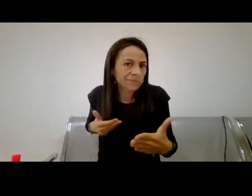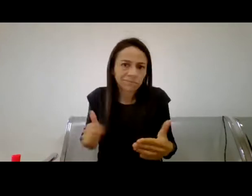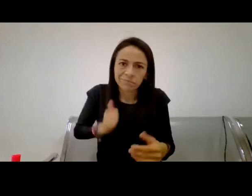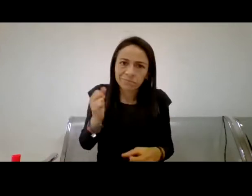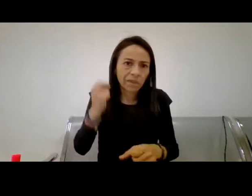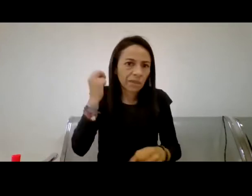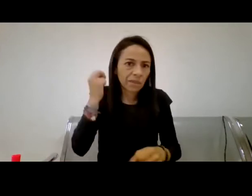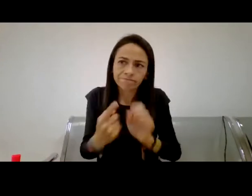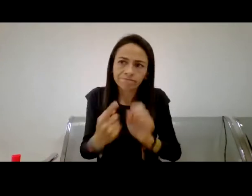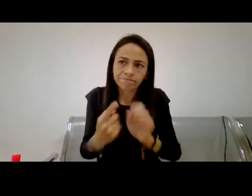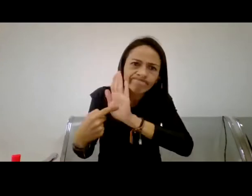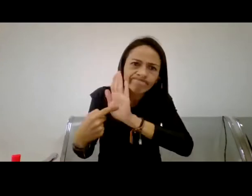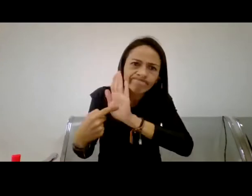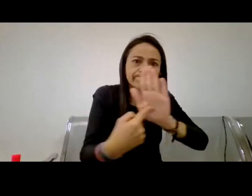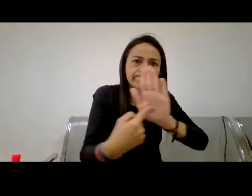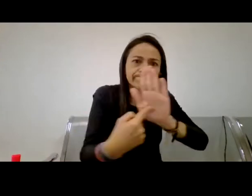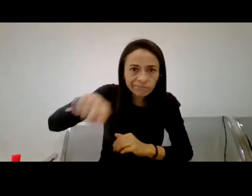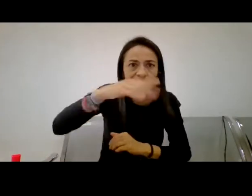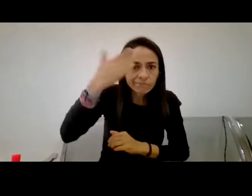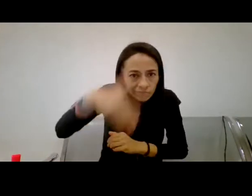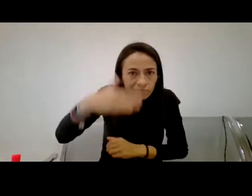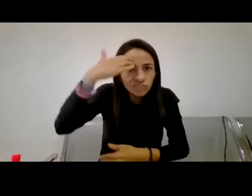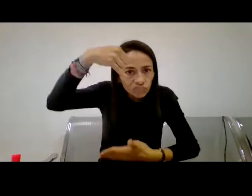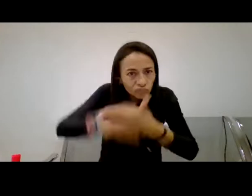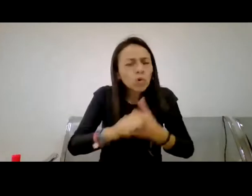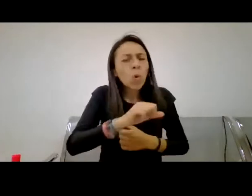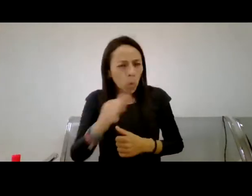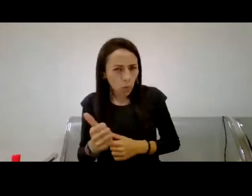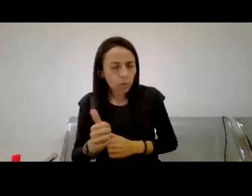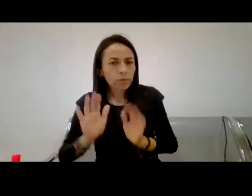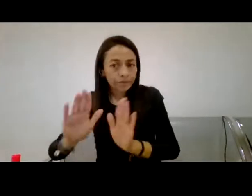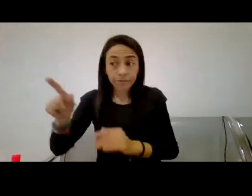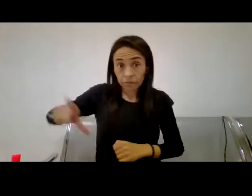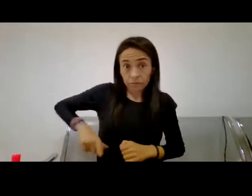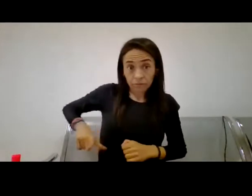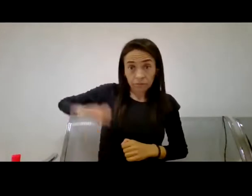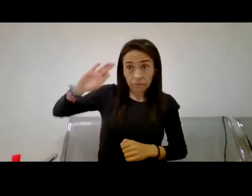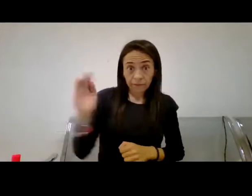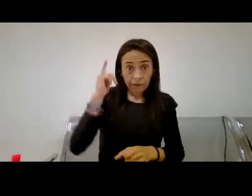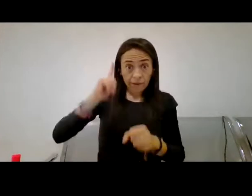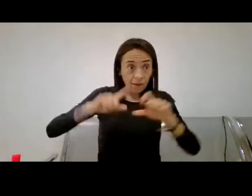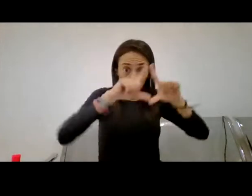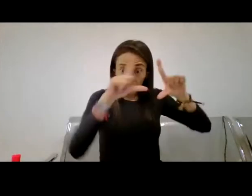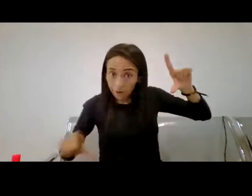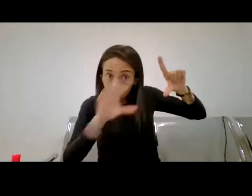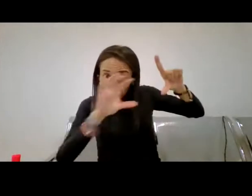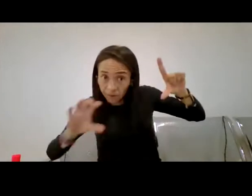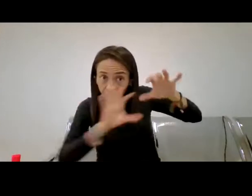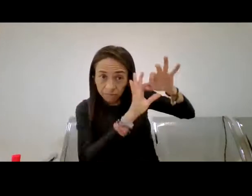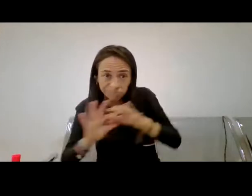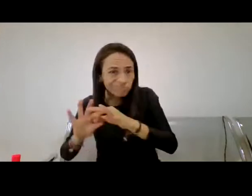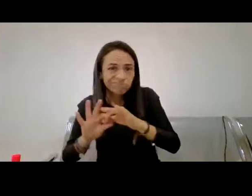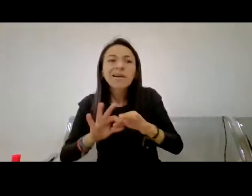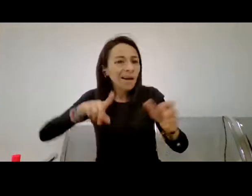muy real. Han disminuido no solo apoyos del gobierno federal, también de gobiernos estatales, también